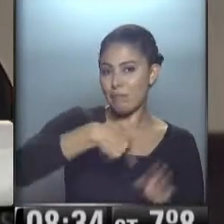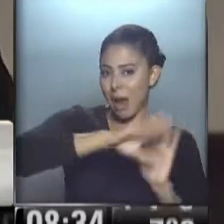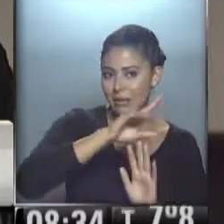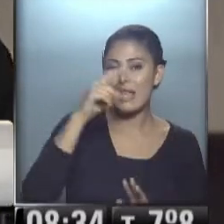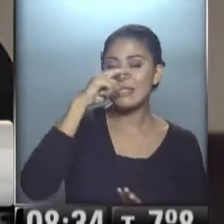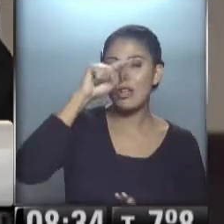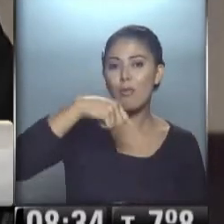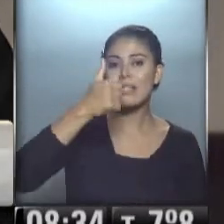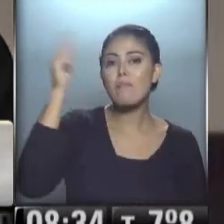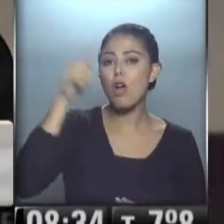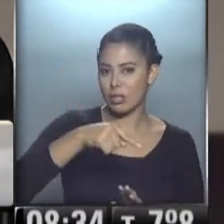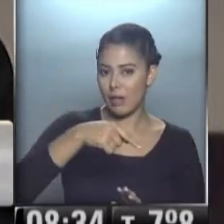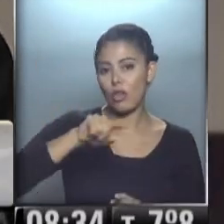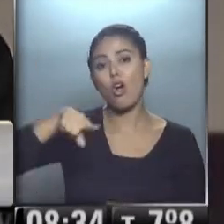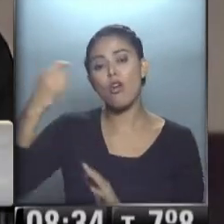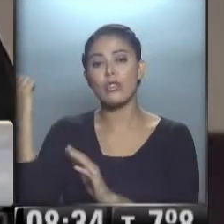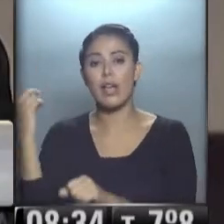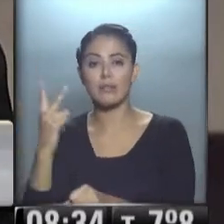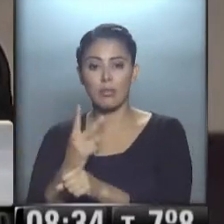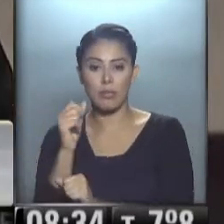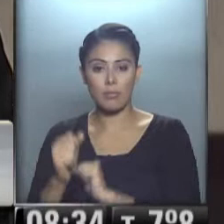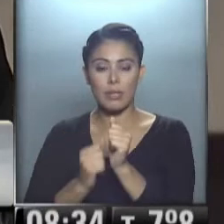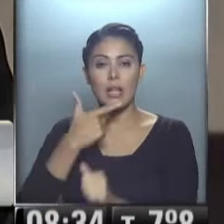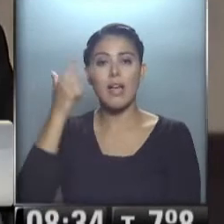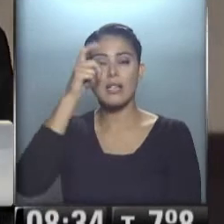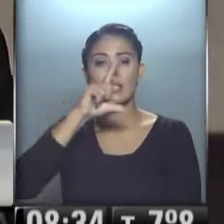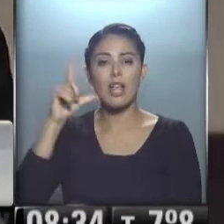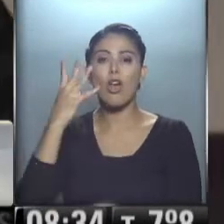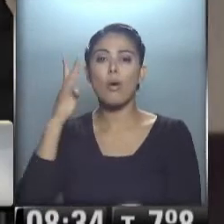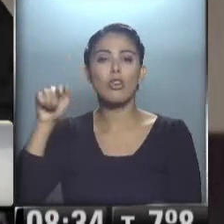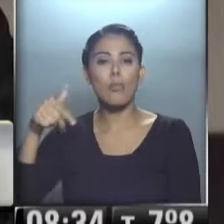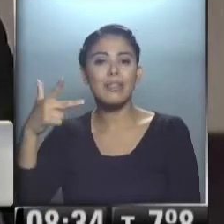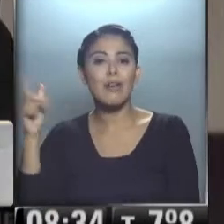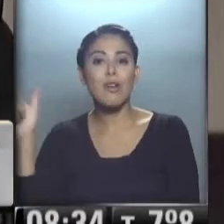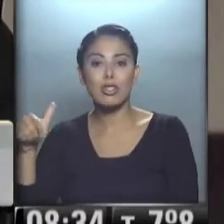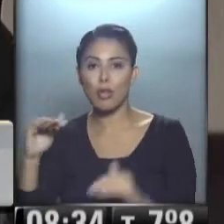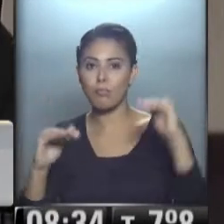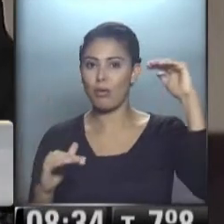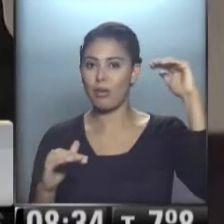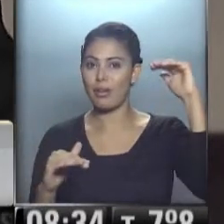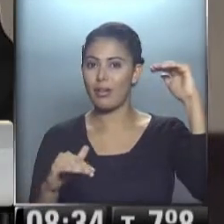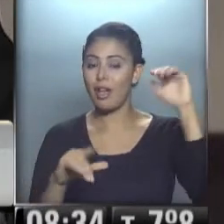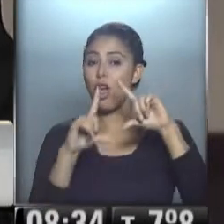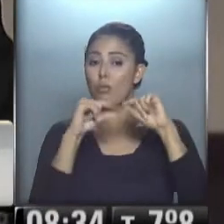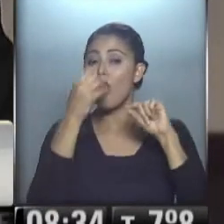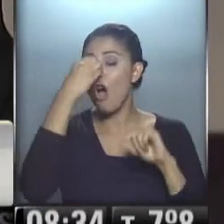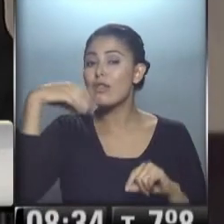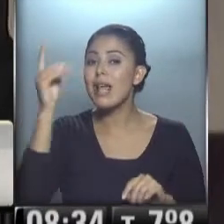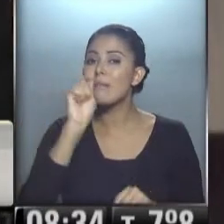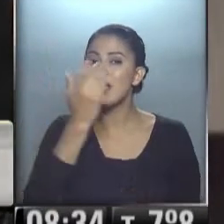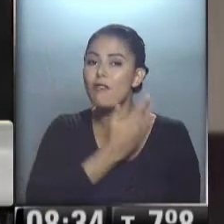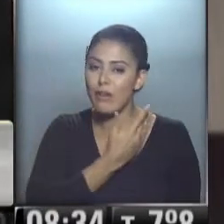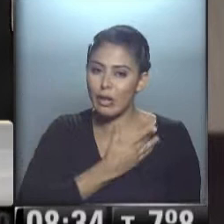7,6 por ciento y el que le sigue con el 4,3 por ciento estos son cifras oficiales de febrero